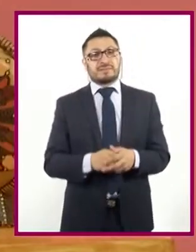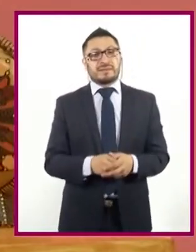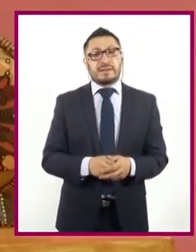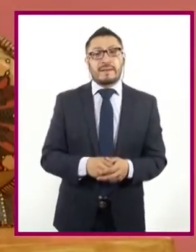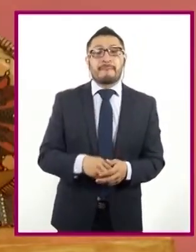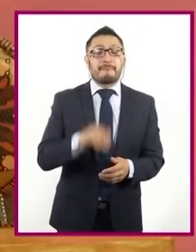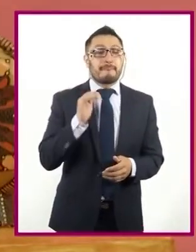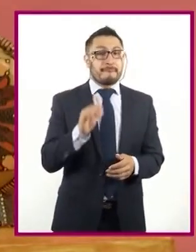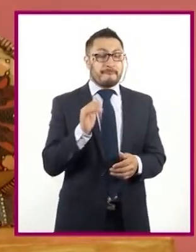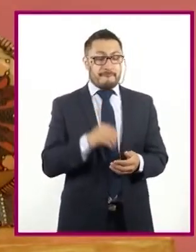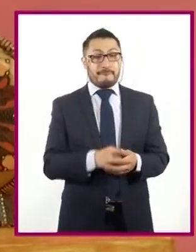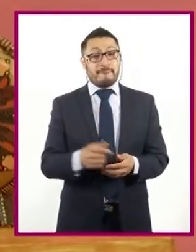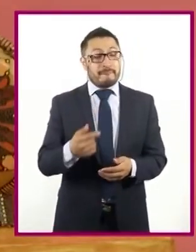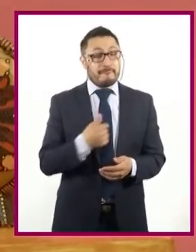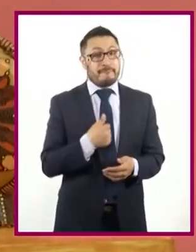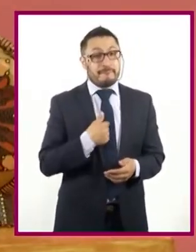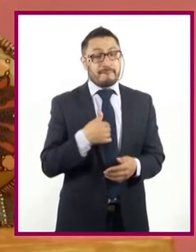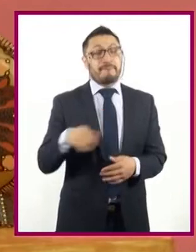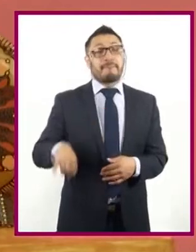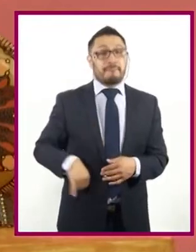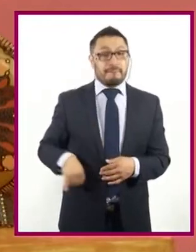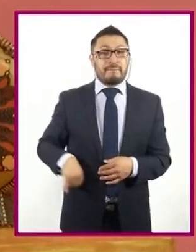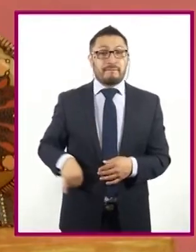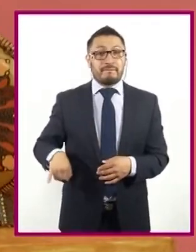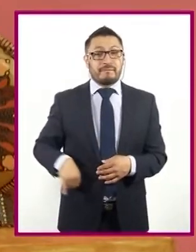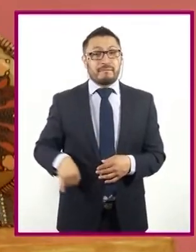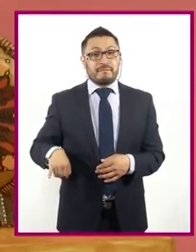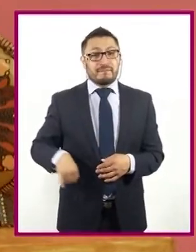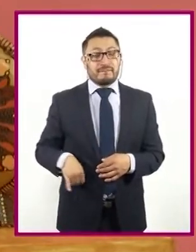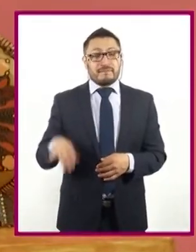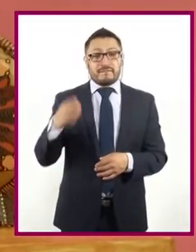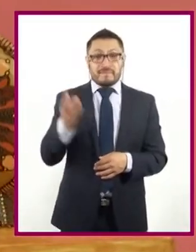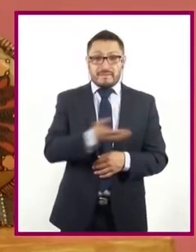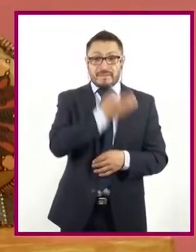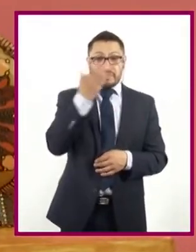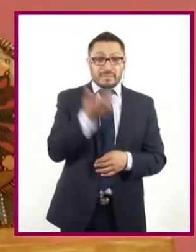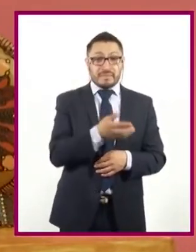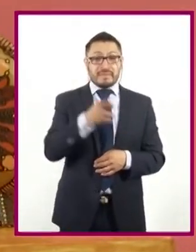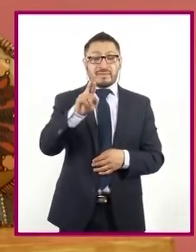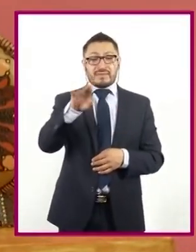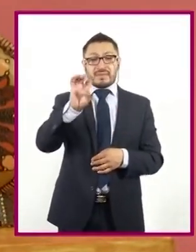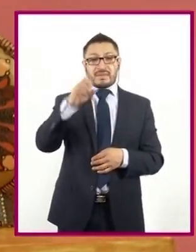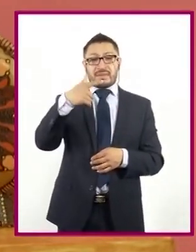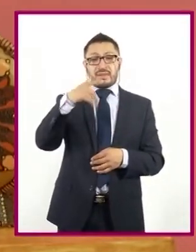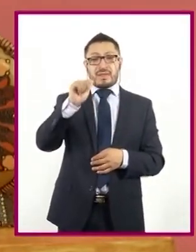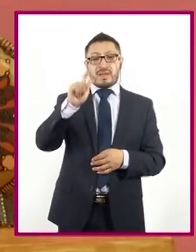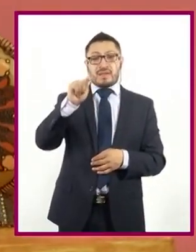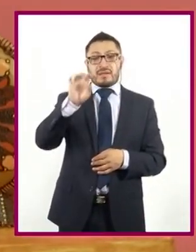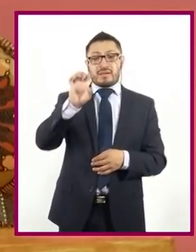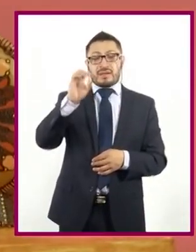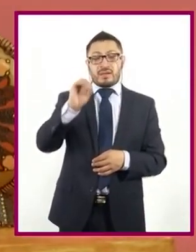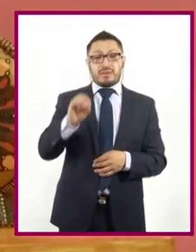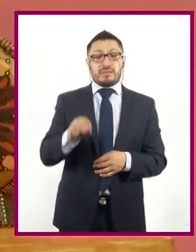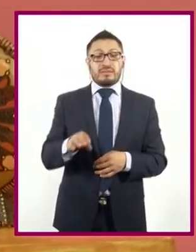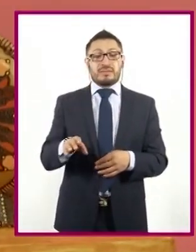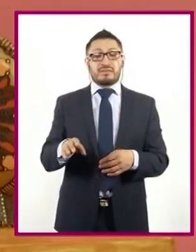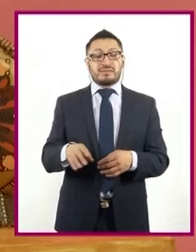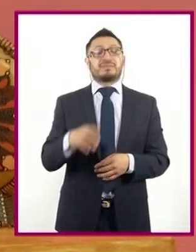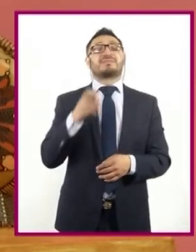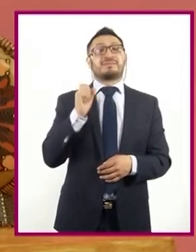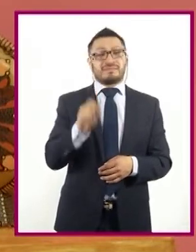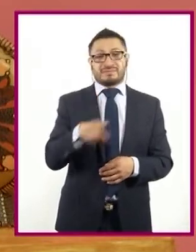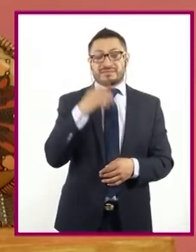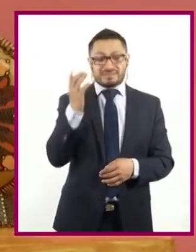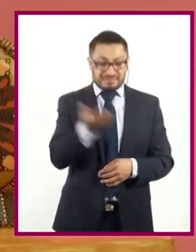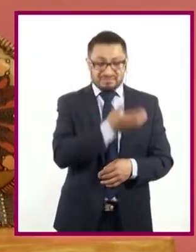Oye, a mí me llamó la atención la costumbre del regateo. Definitivamente tenemos aspectos